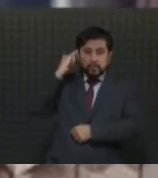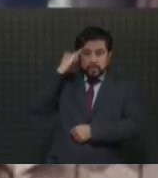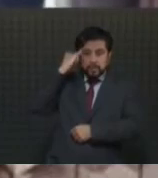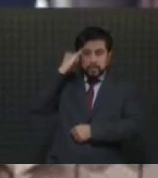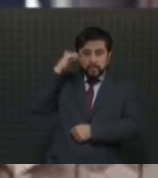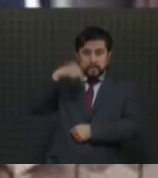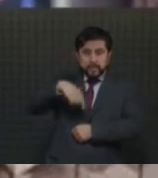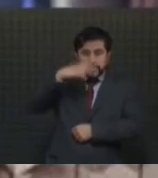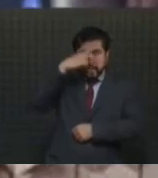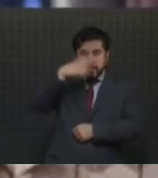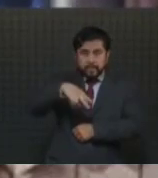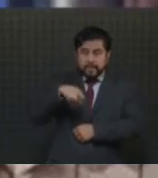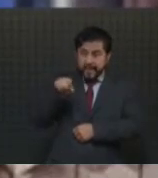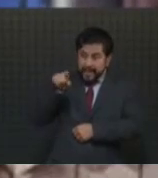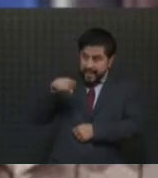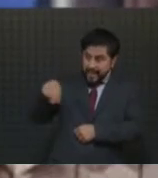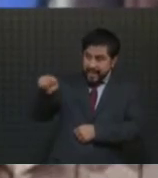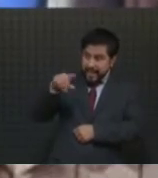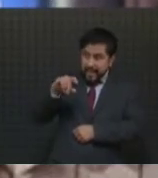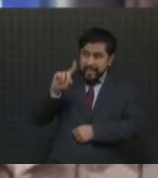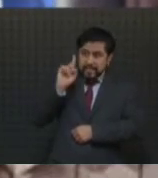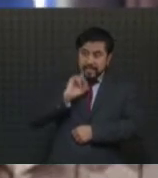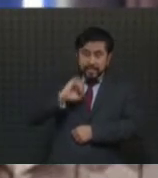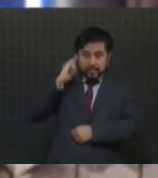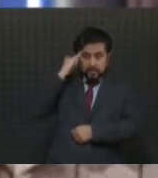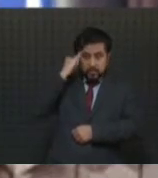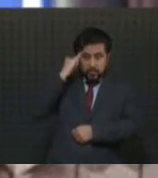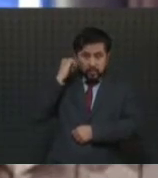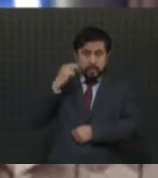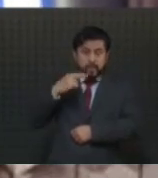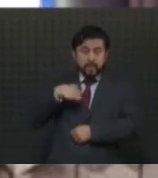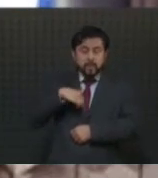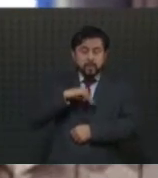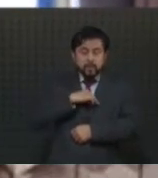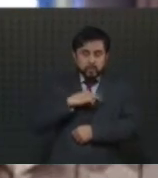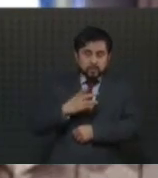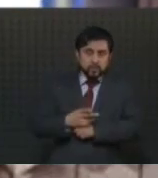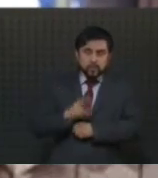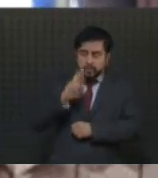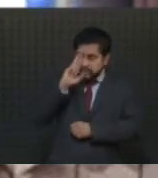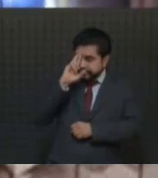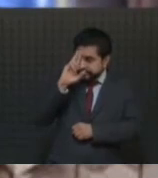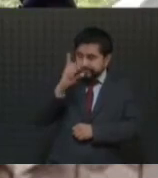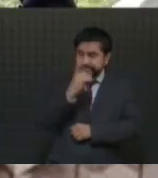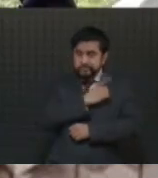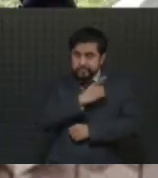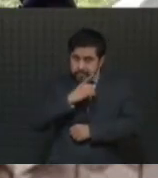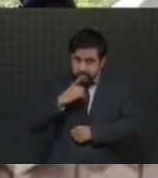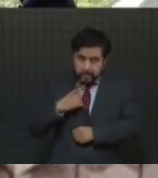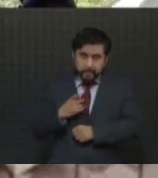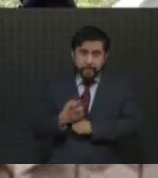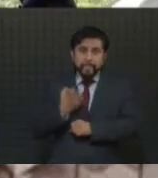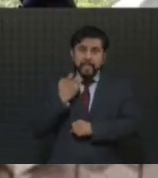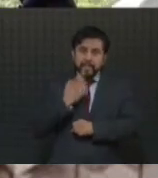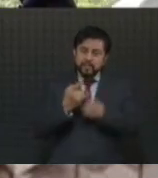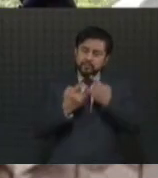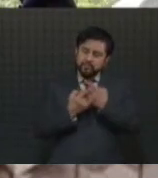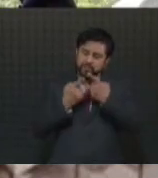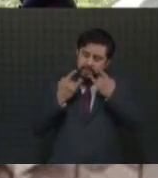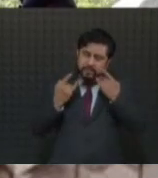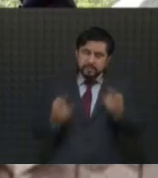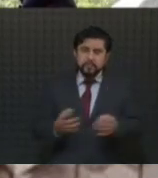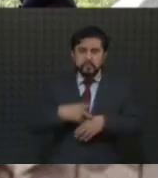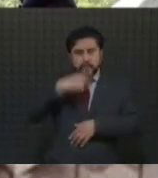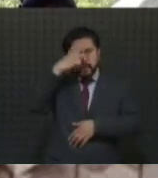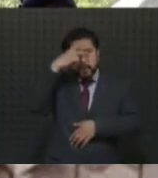país. A ellas nos debemos, por ellas estamos, es la historia de nuestro país, de nuestra